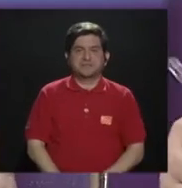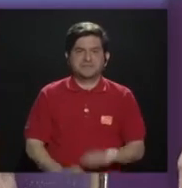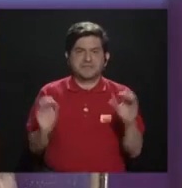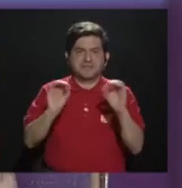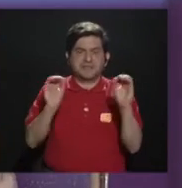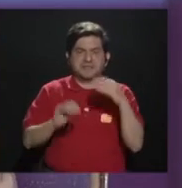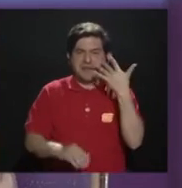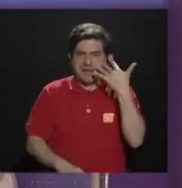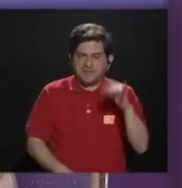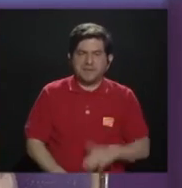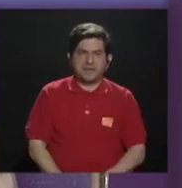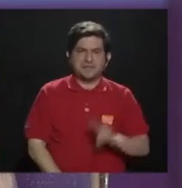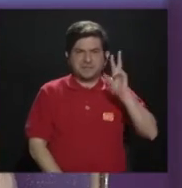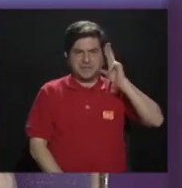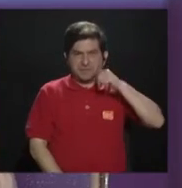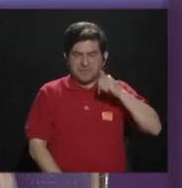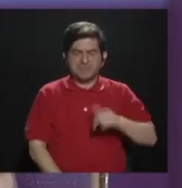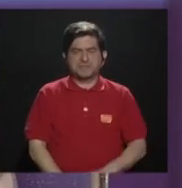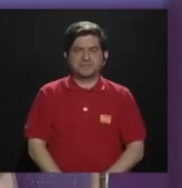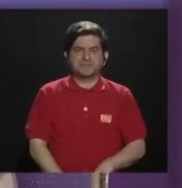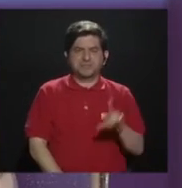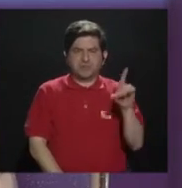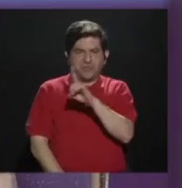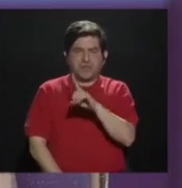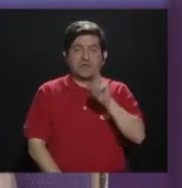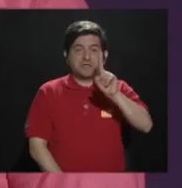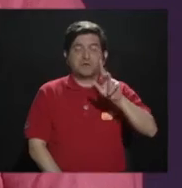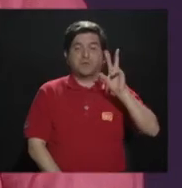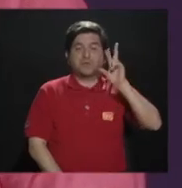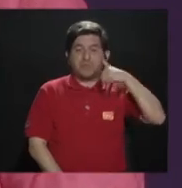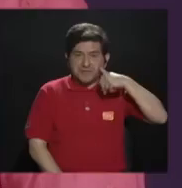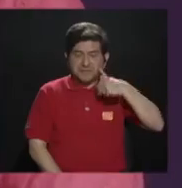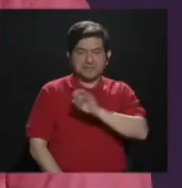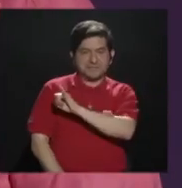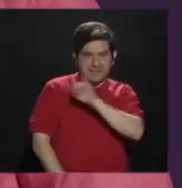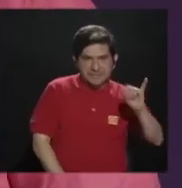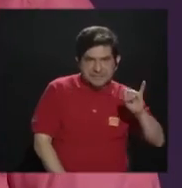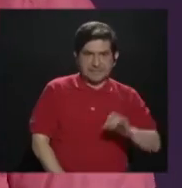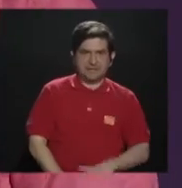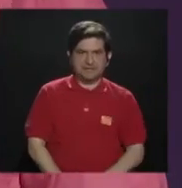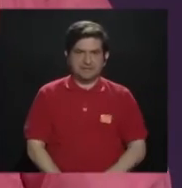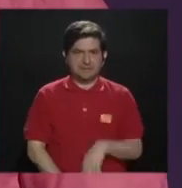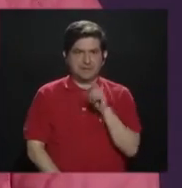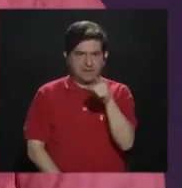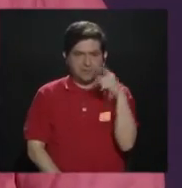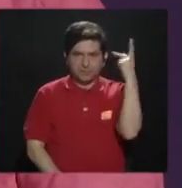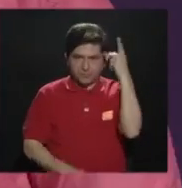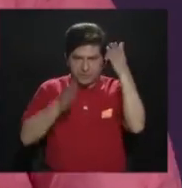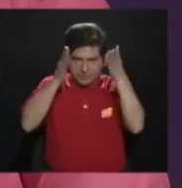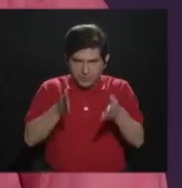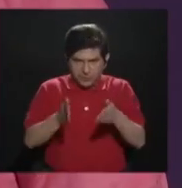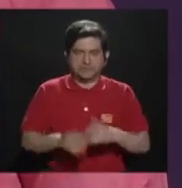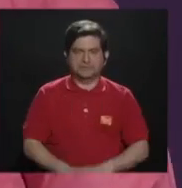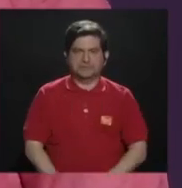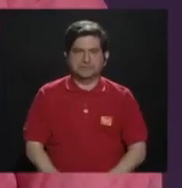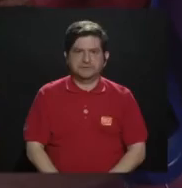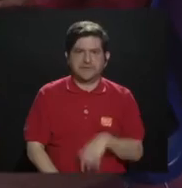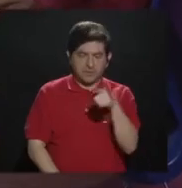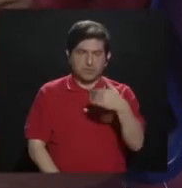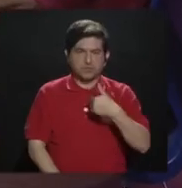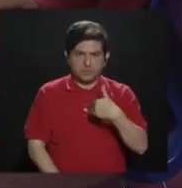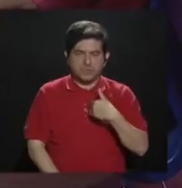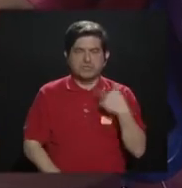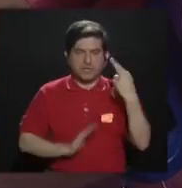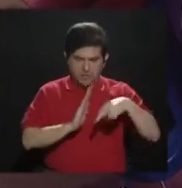nada más parecido a un machista de derecha que un machista de izquierda. En ese sentido, digamos, vos que sos política, que has estado y que ocupás